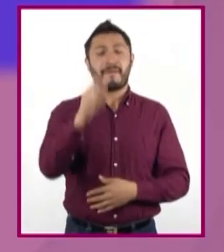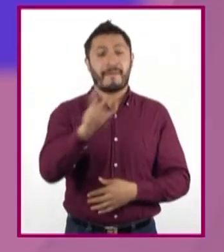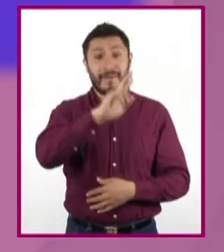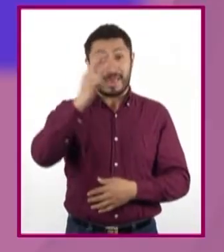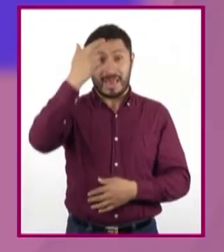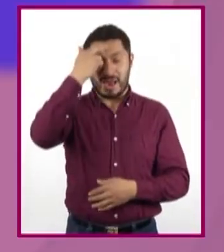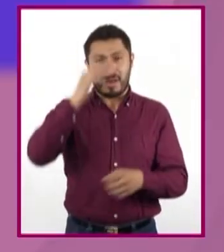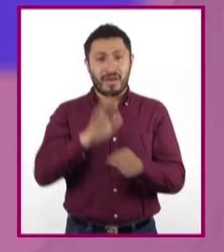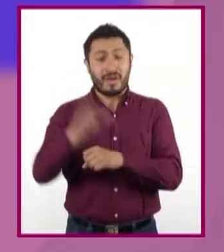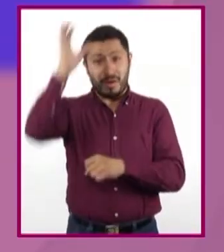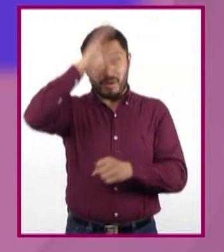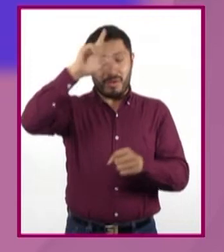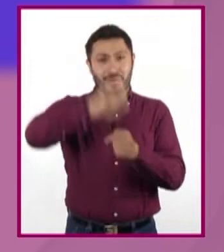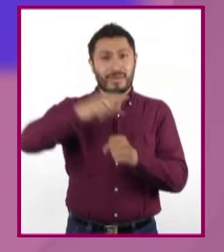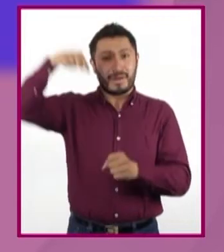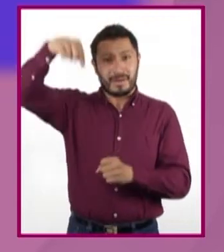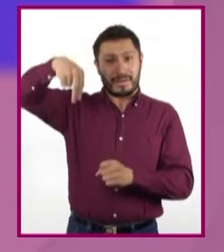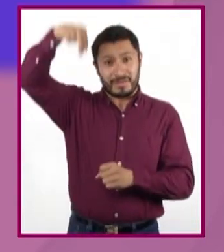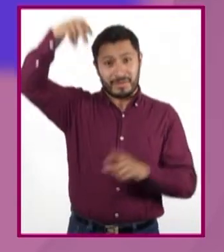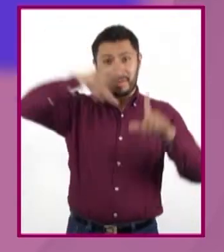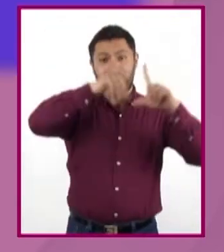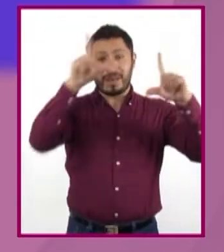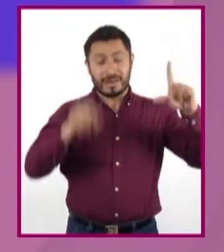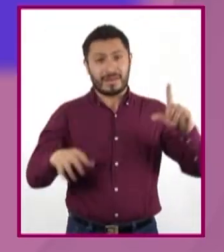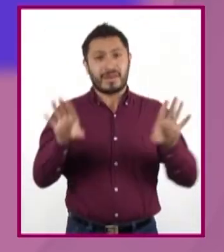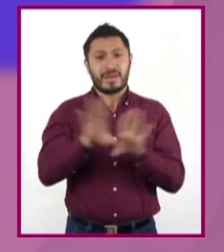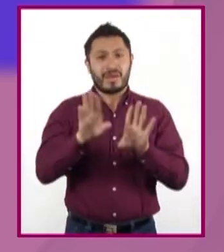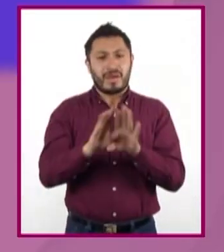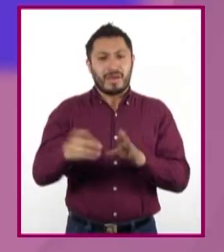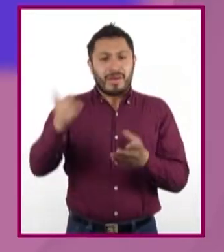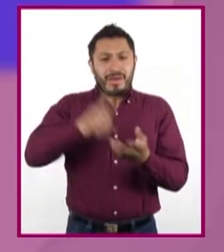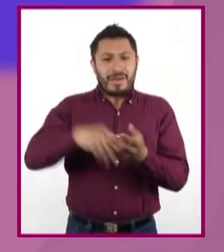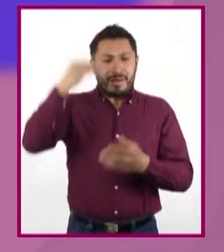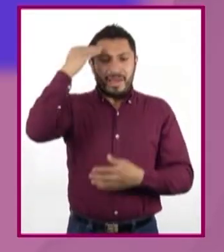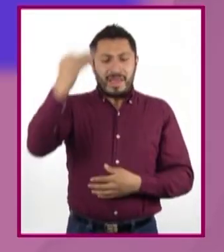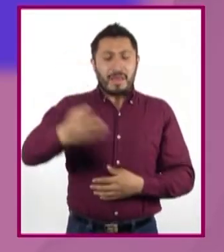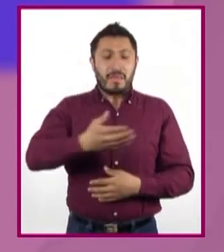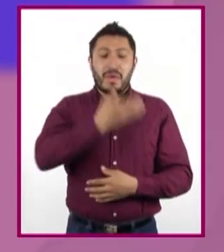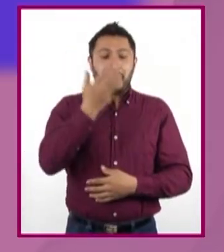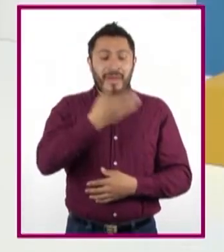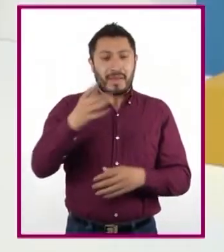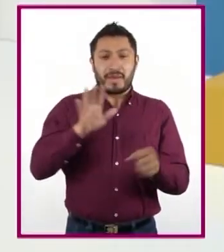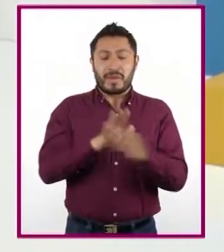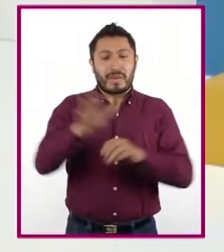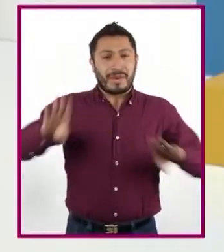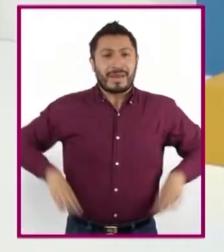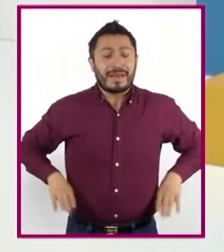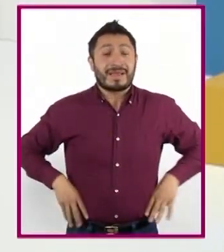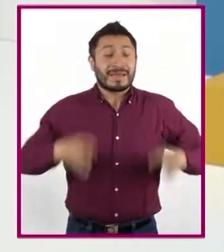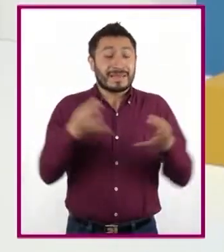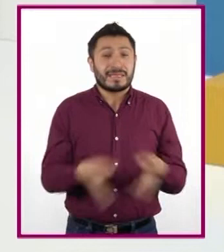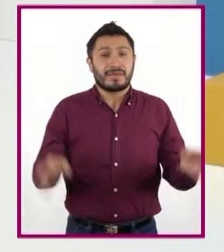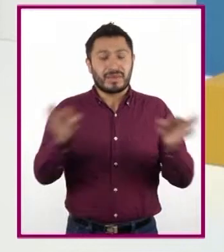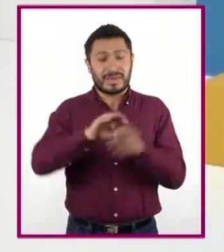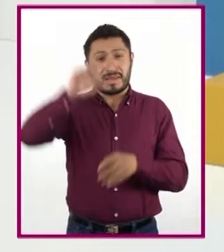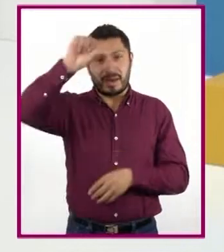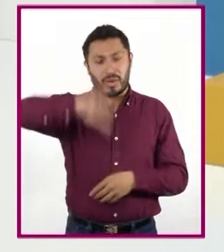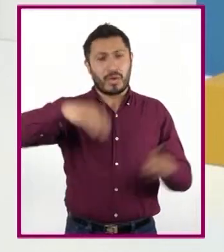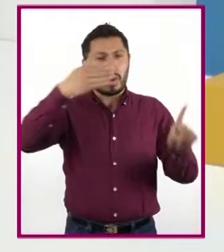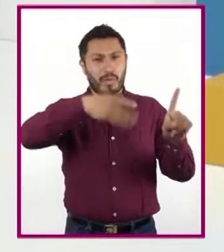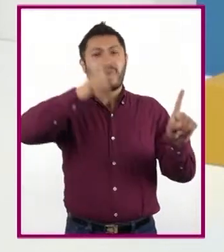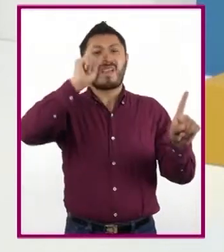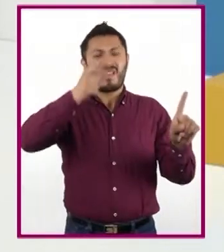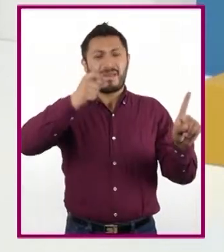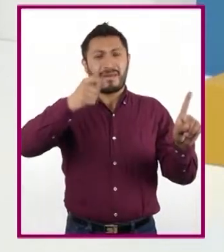reconocer a las culturas del norte como parte del periodo clásico y sus principales características. Nuestro aprendizaje esperado